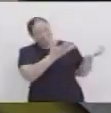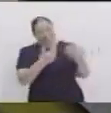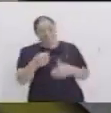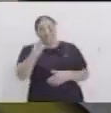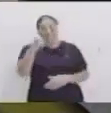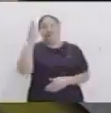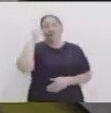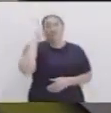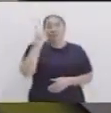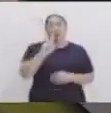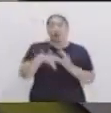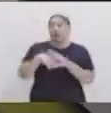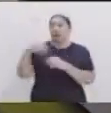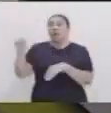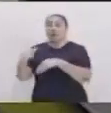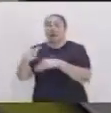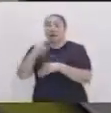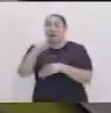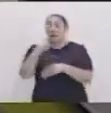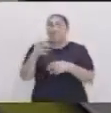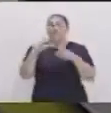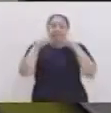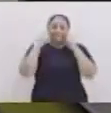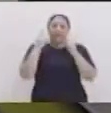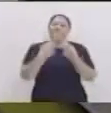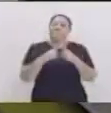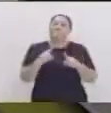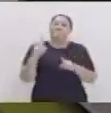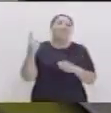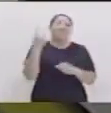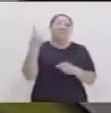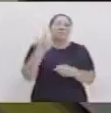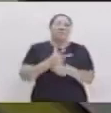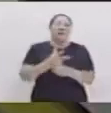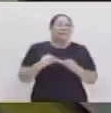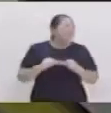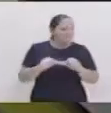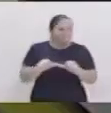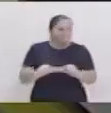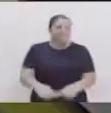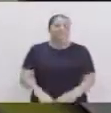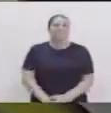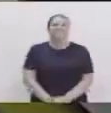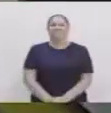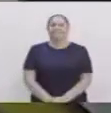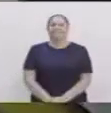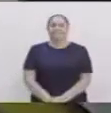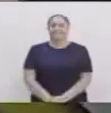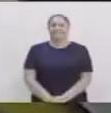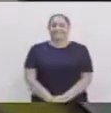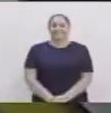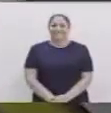hoy. Recuerden no salir de casa si no es necesario, pero lo más importante, que Guatemala no se detiene.